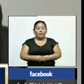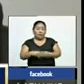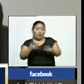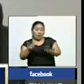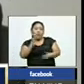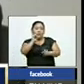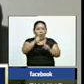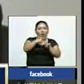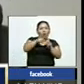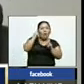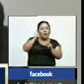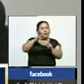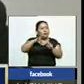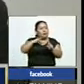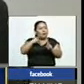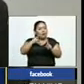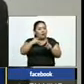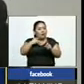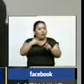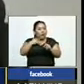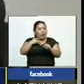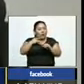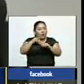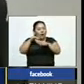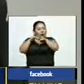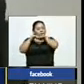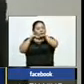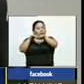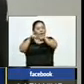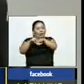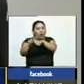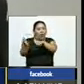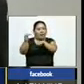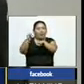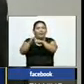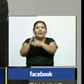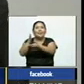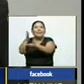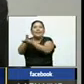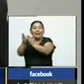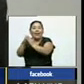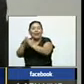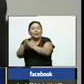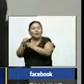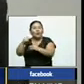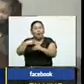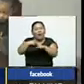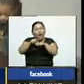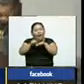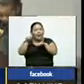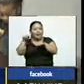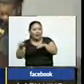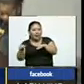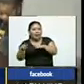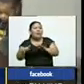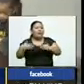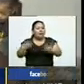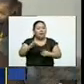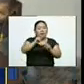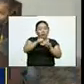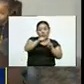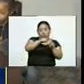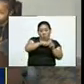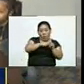Escobar dijo que cuando sintió que el avión aterrizaba, pensó, estoy de regreso en casa, de regreso a donde pertenezco. Escobar era un